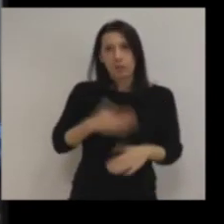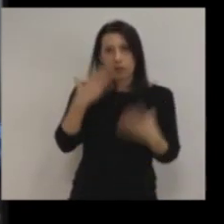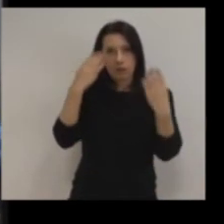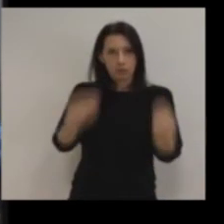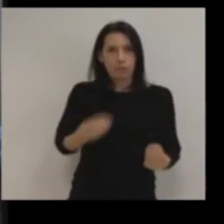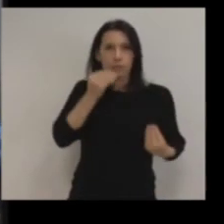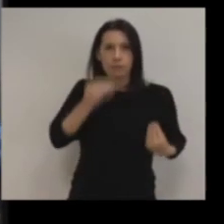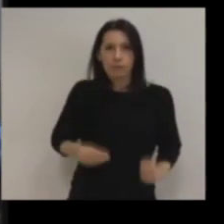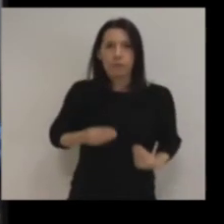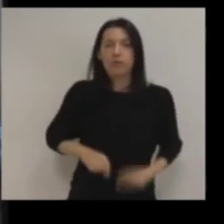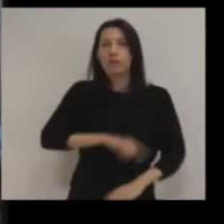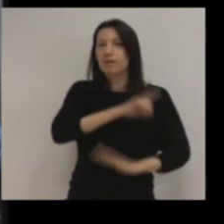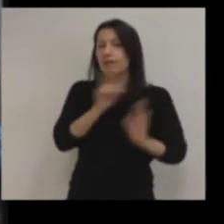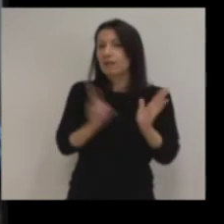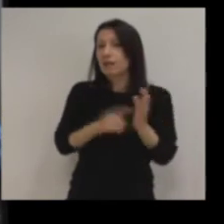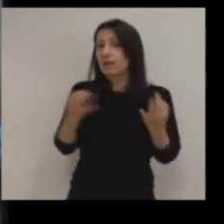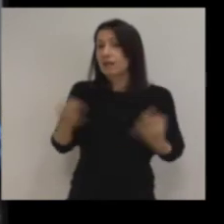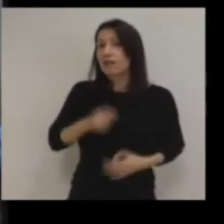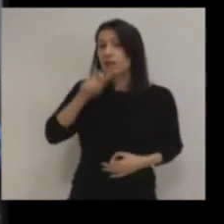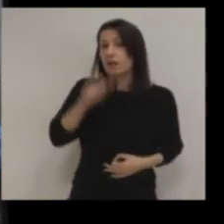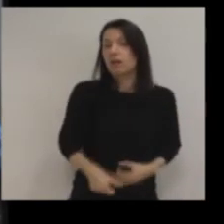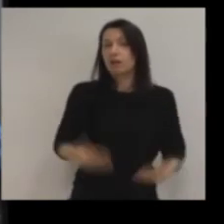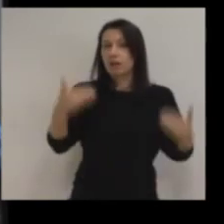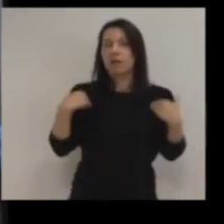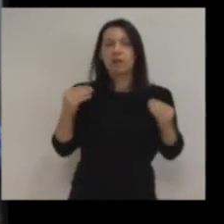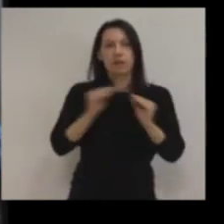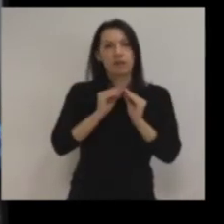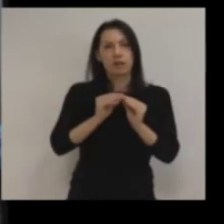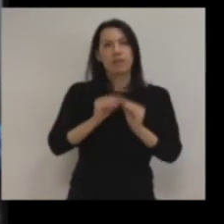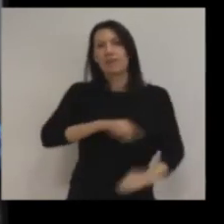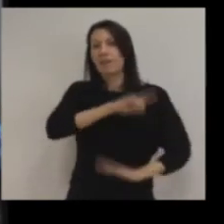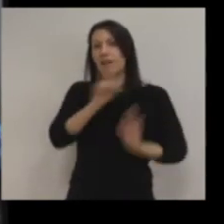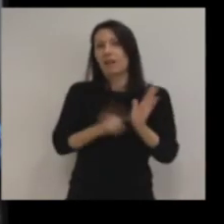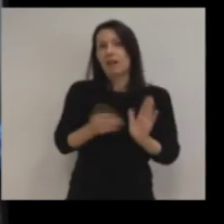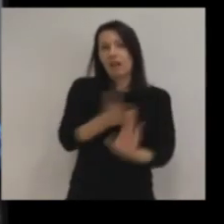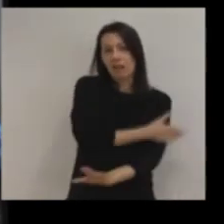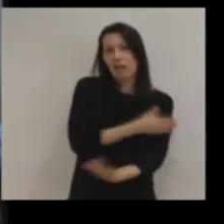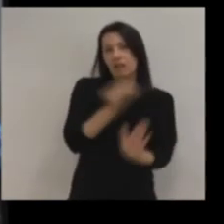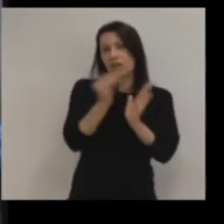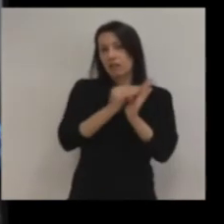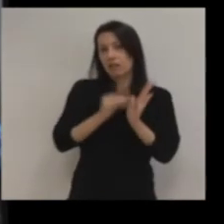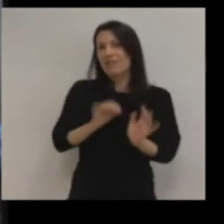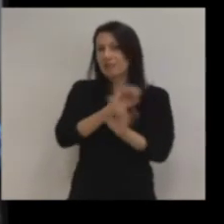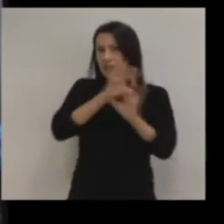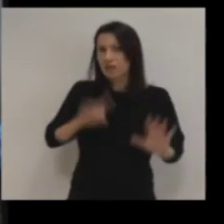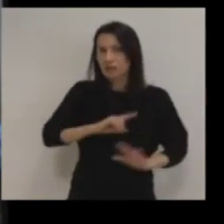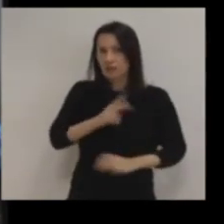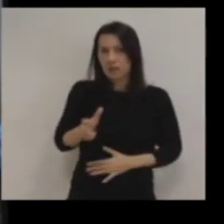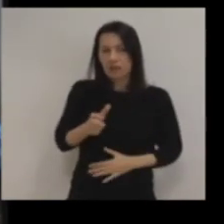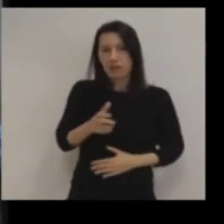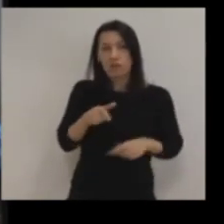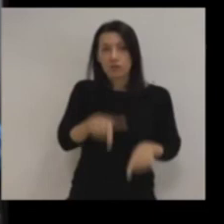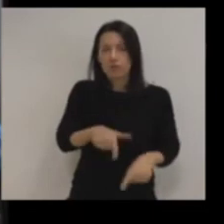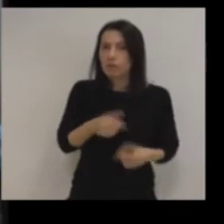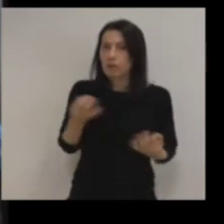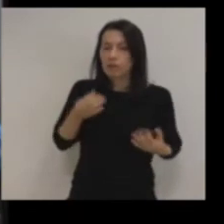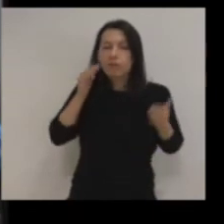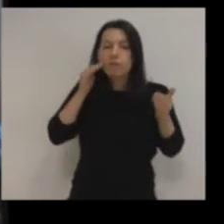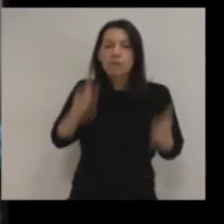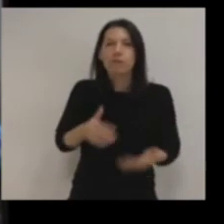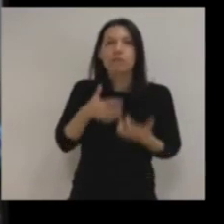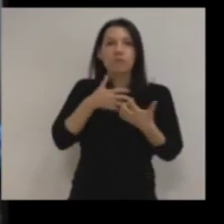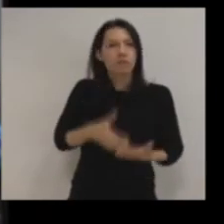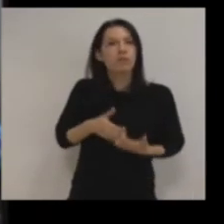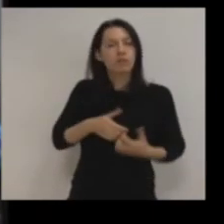configuración legal. Tiene que ser el legislador el que concrete este derecho. Y ahí es donde hay que hacer mucho hincapié en luchar por